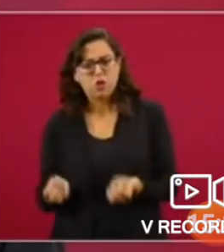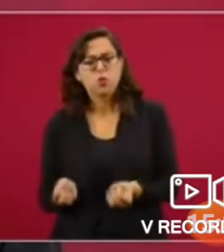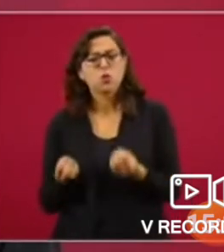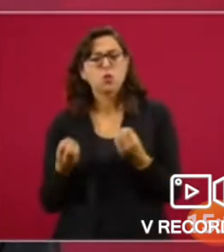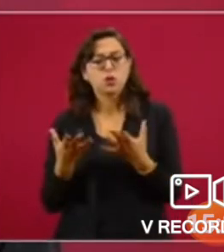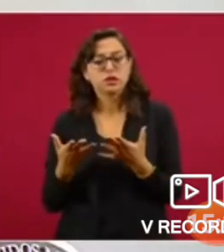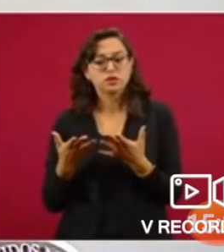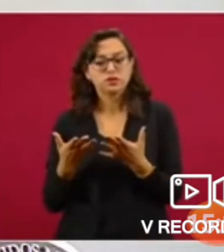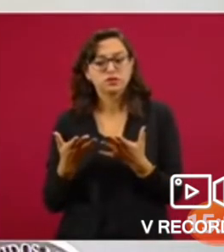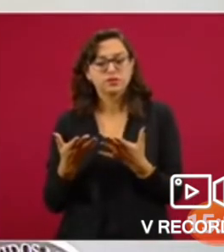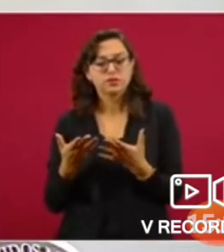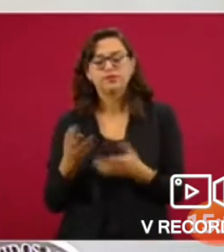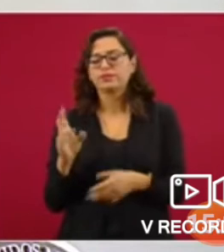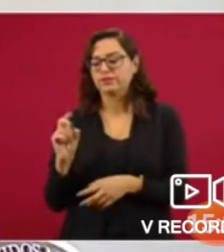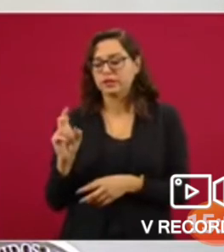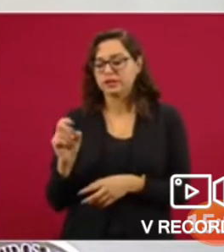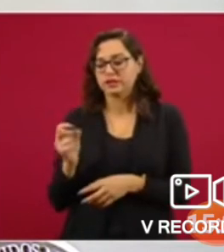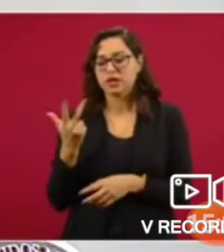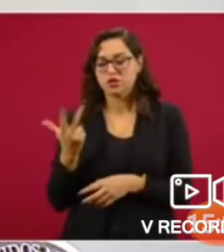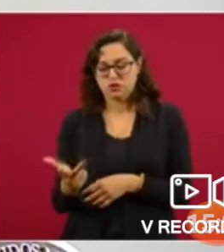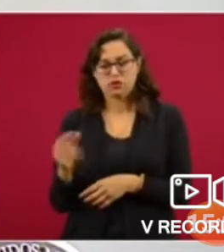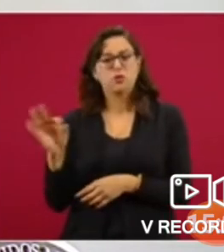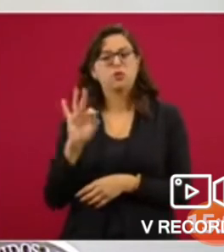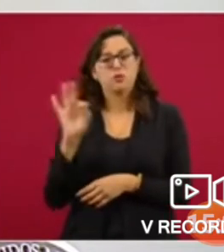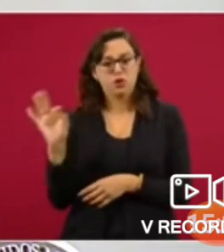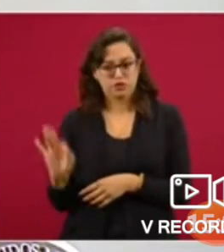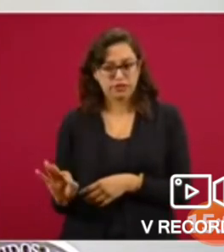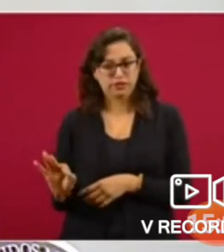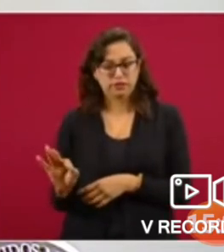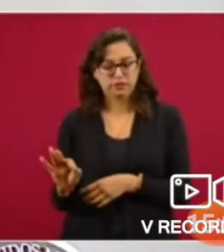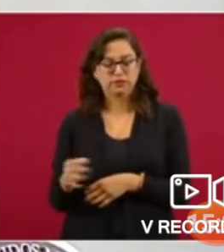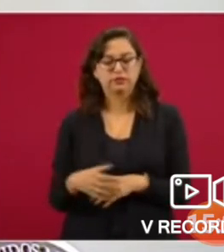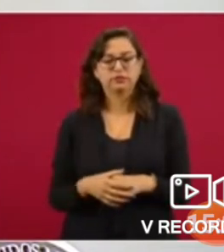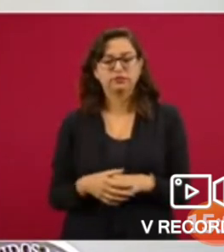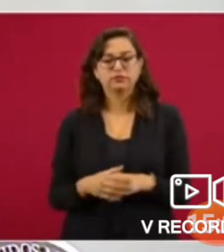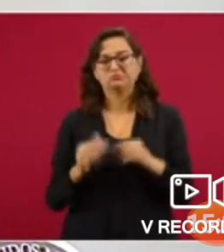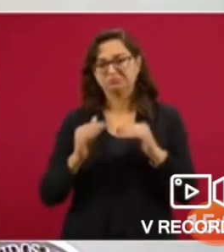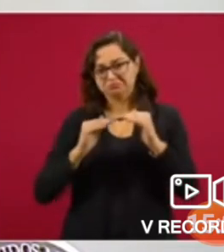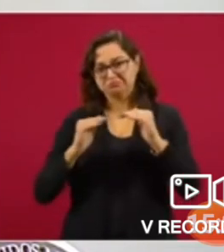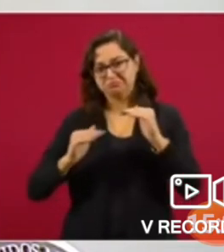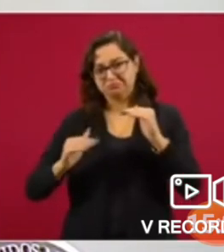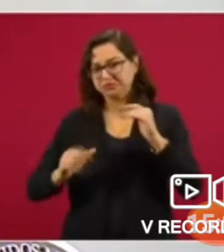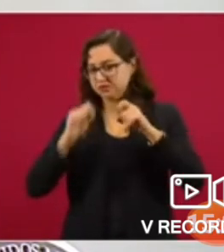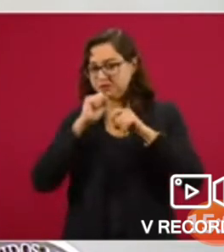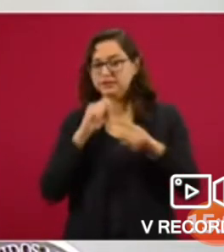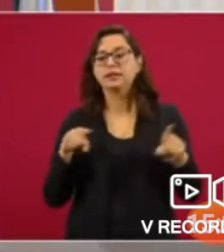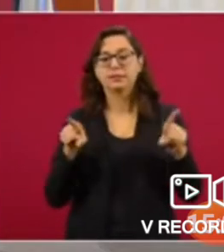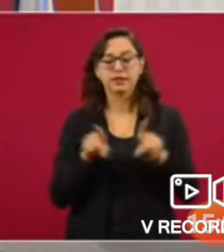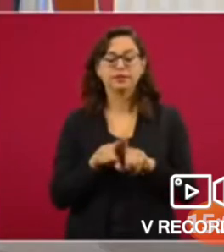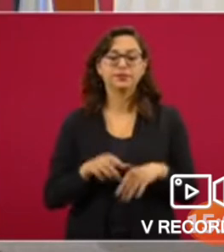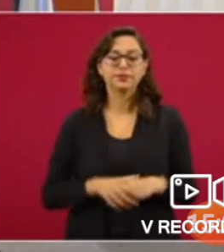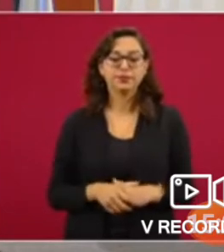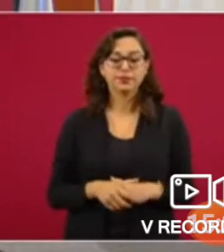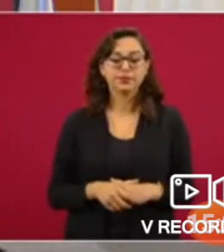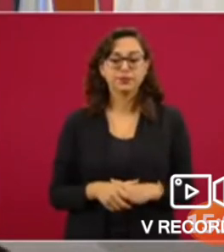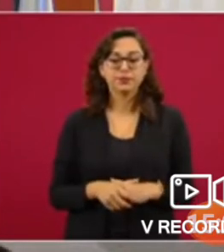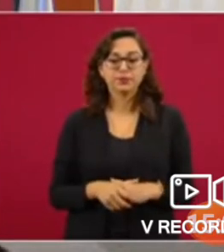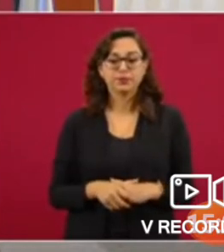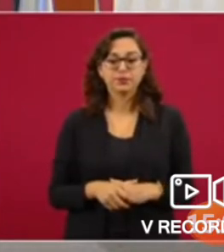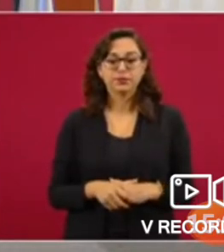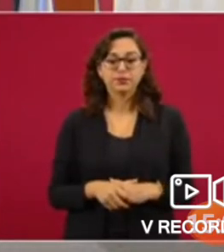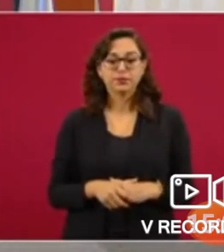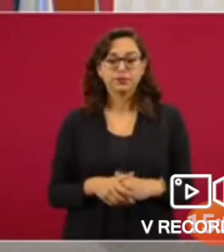2 semanas, teníamos 38% y esto ha ido reduciendo progresivamente. Veamos la siguiente